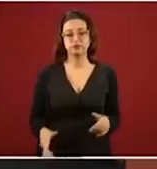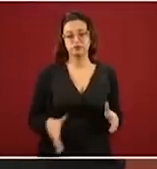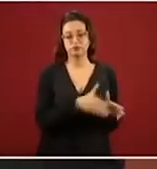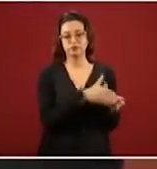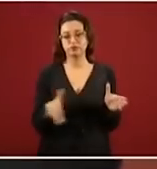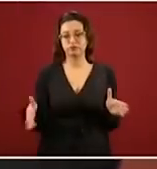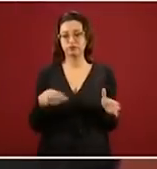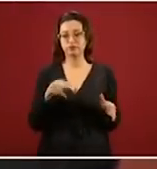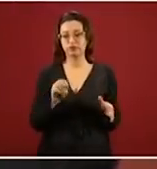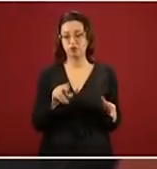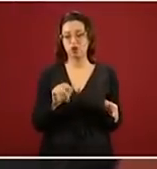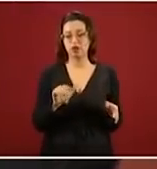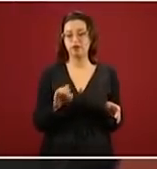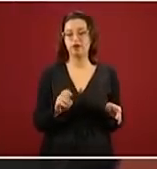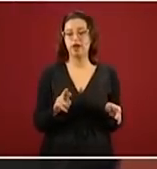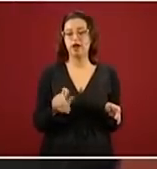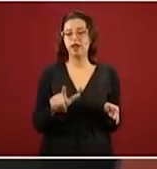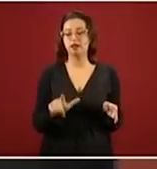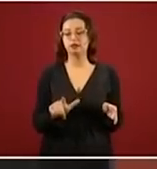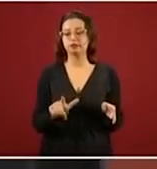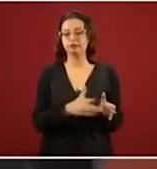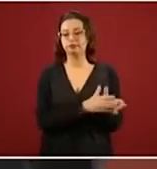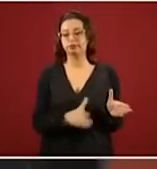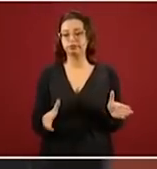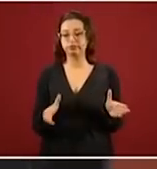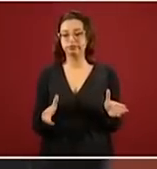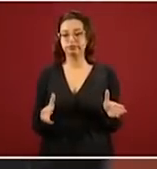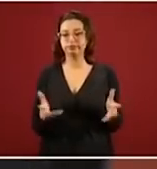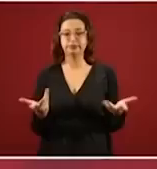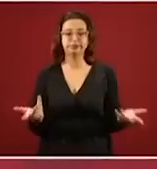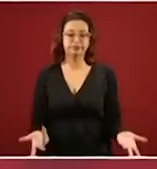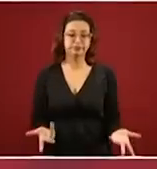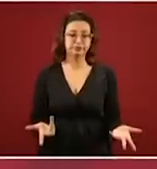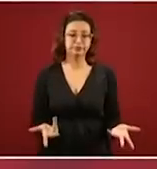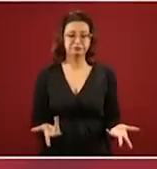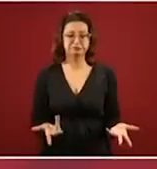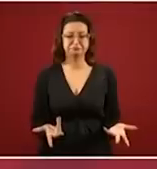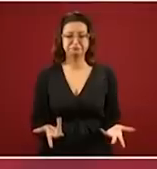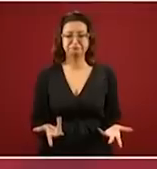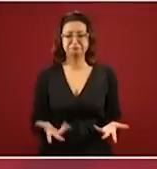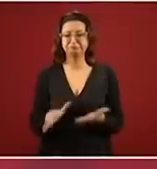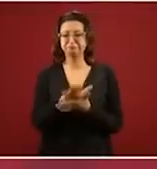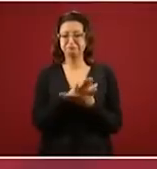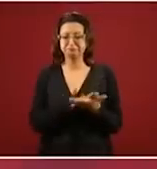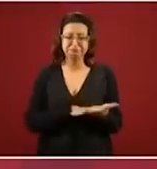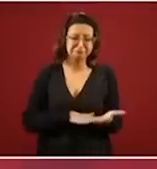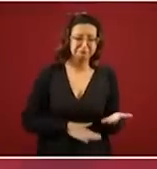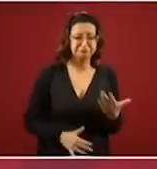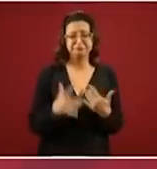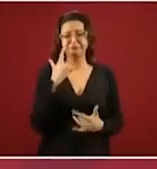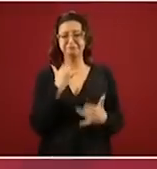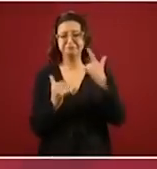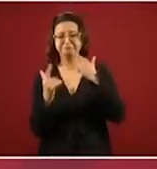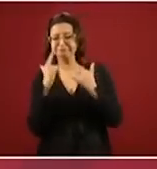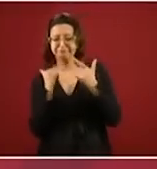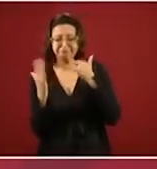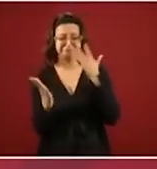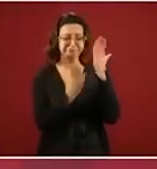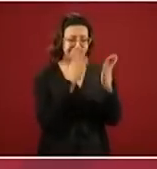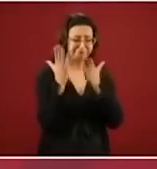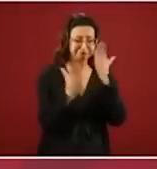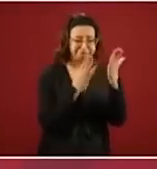neoliberal ya venían de abajo con el esfuerzo sus familias estudiaban